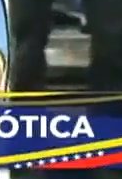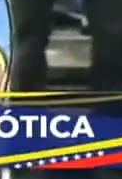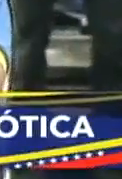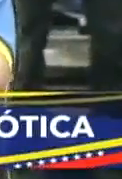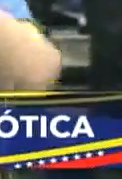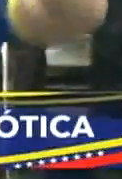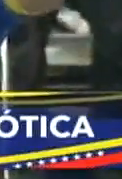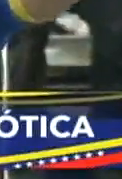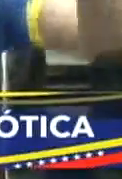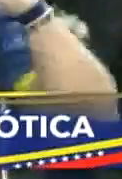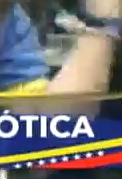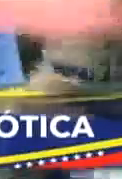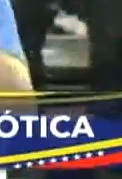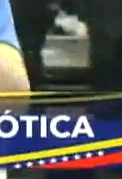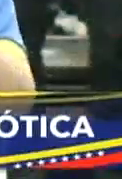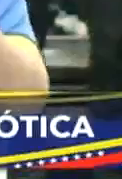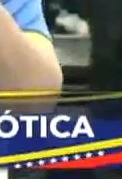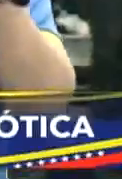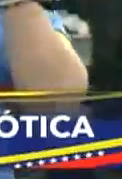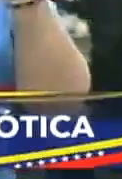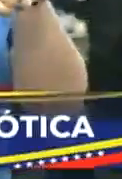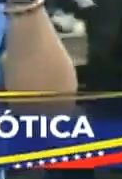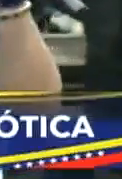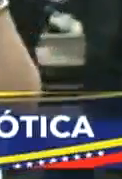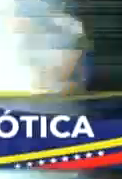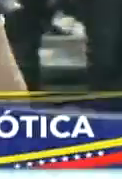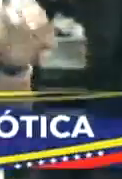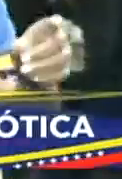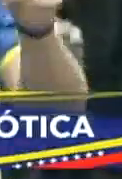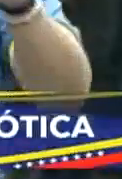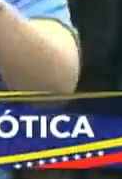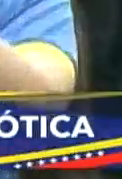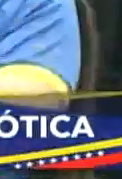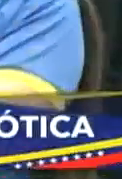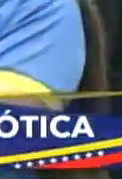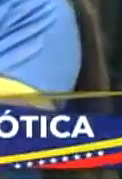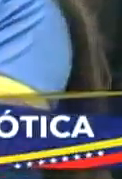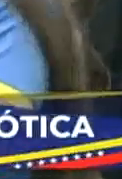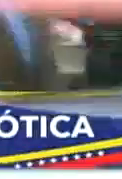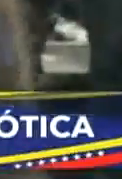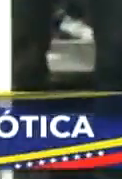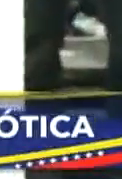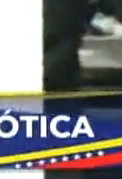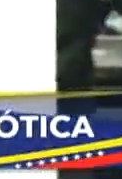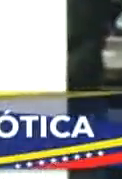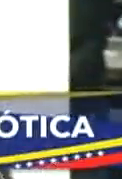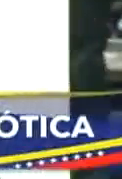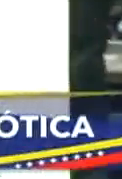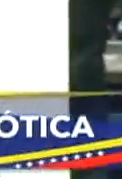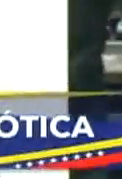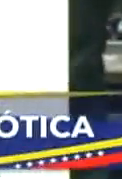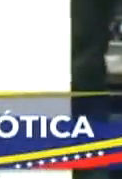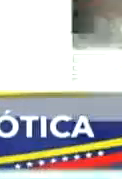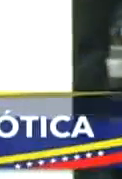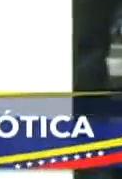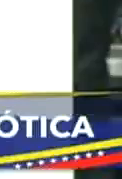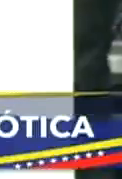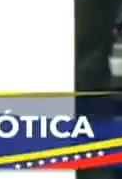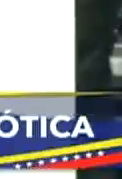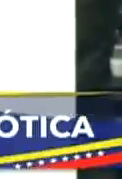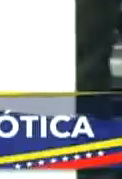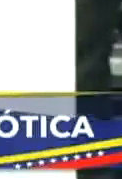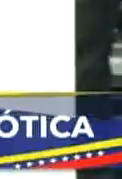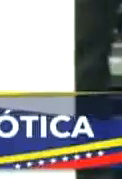en Monaga, en donde cada uno de estos corazones, de estas voluntades, presidente, de estos rostros,